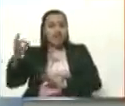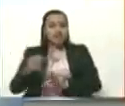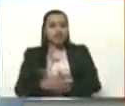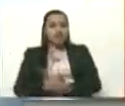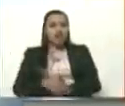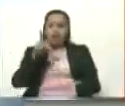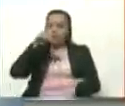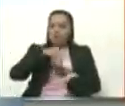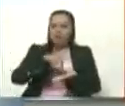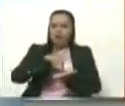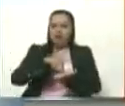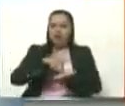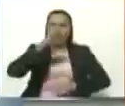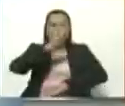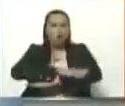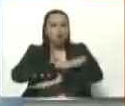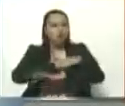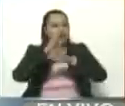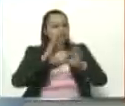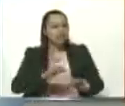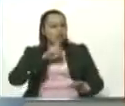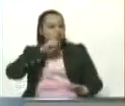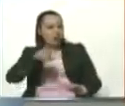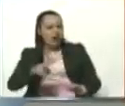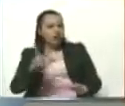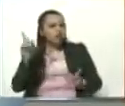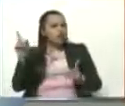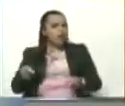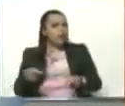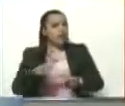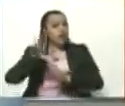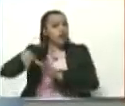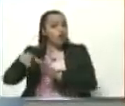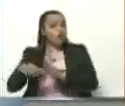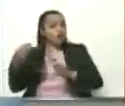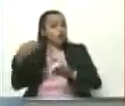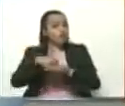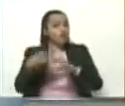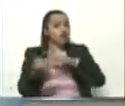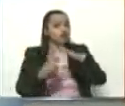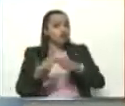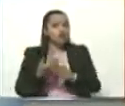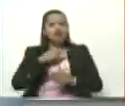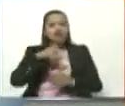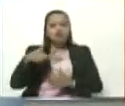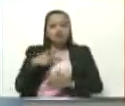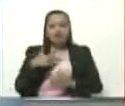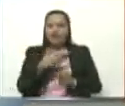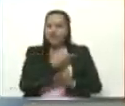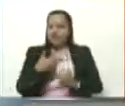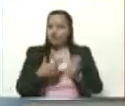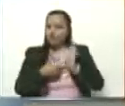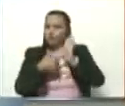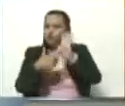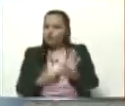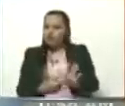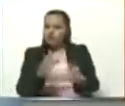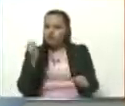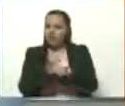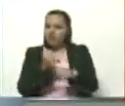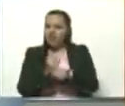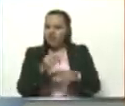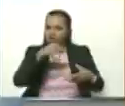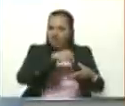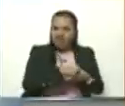actuaciones irregulares y delitos de corrupción hemos querido dar el ejemplo desde adentro haciendo este tipo